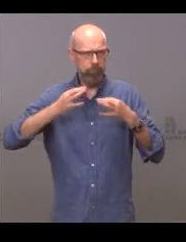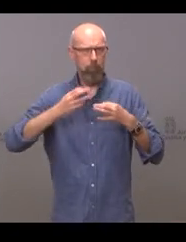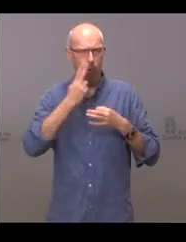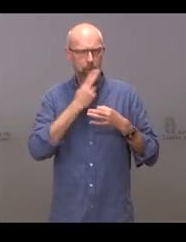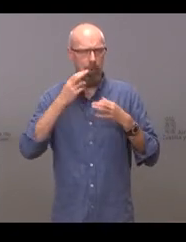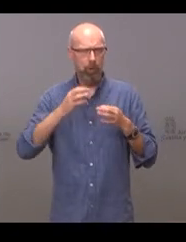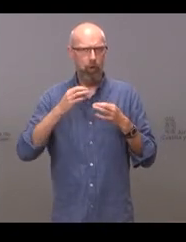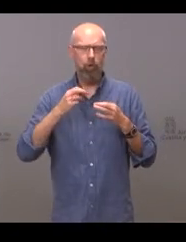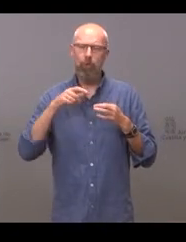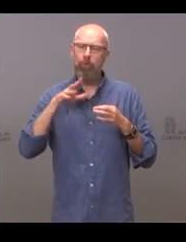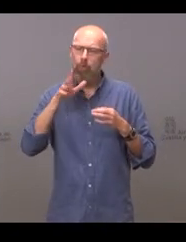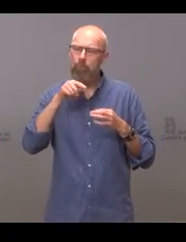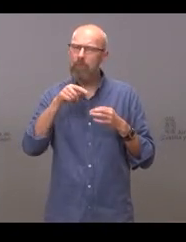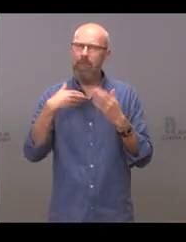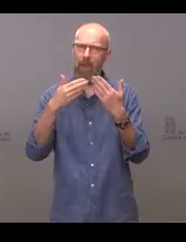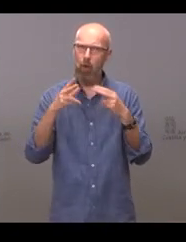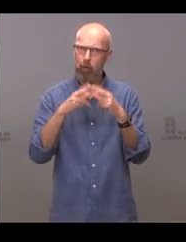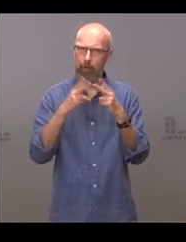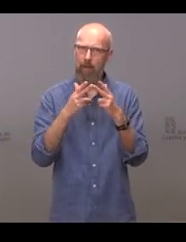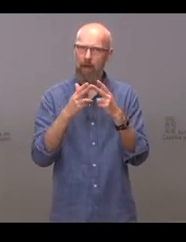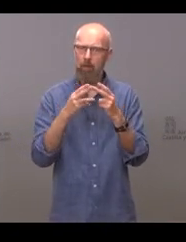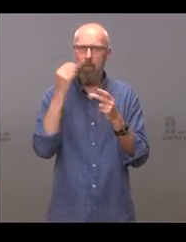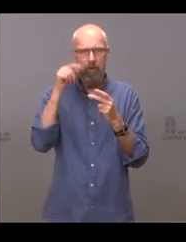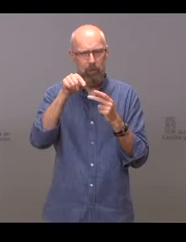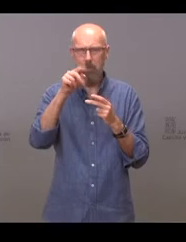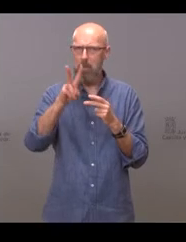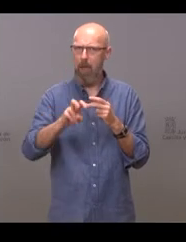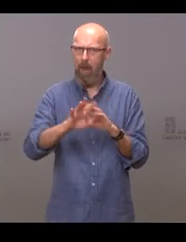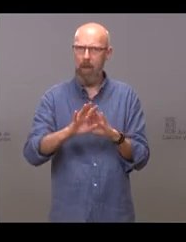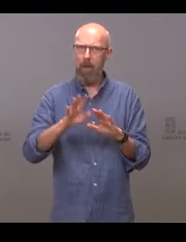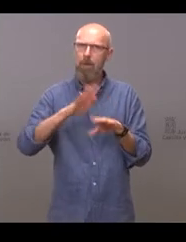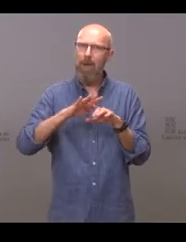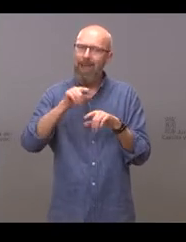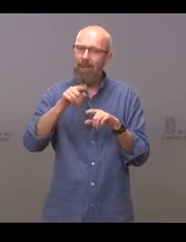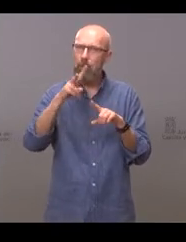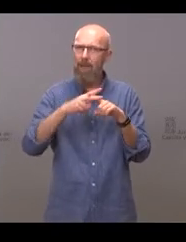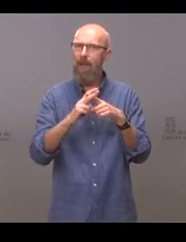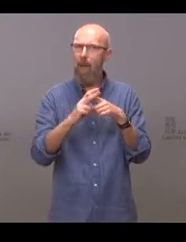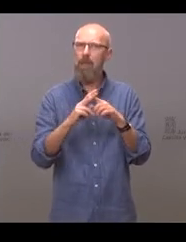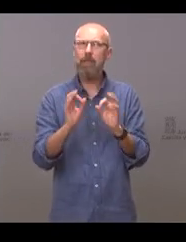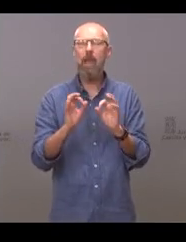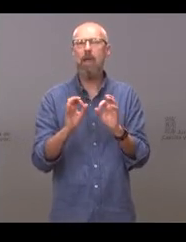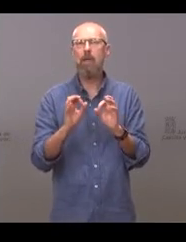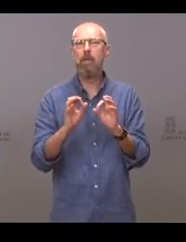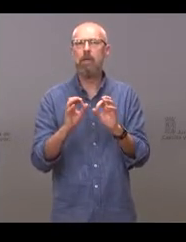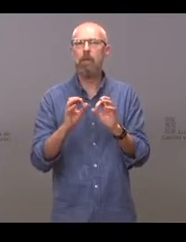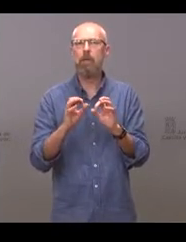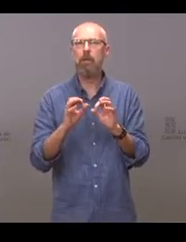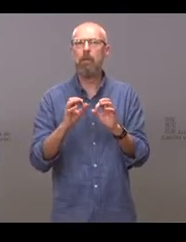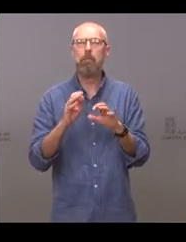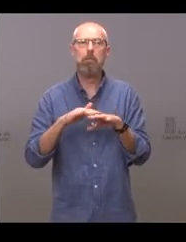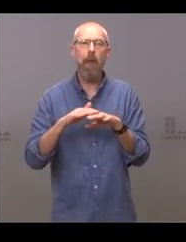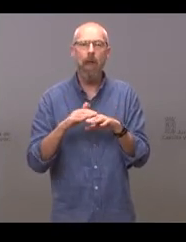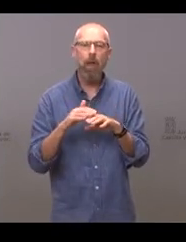que es el diálogo social porque como decía creemos en él y creemos que es la herramienta que nos lleva a a